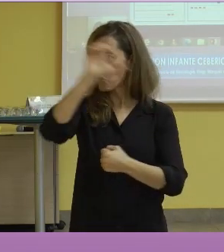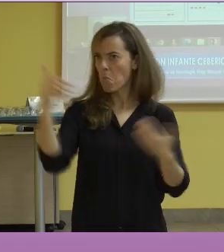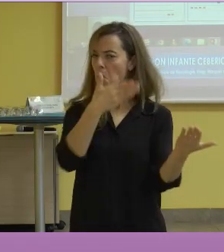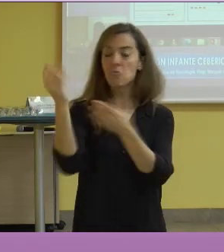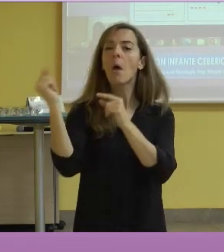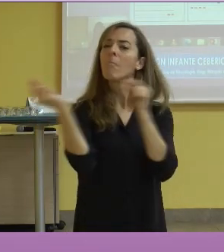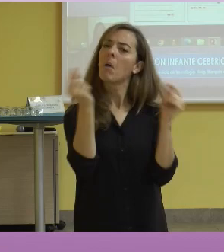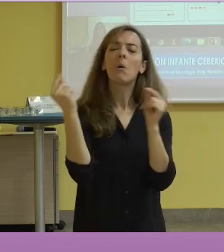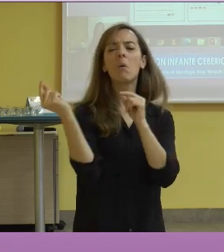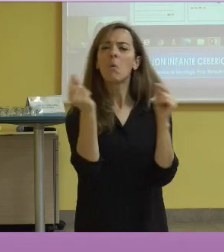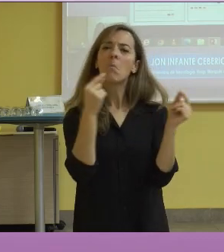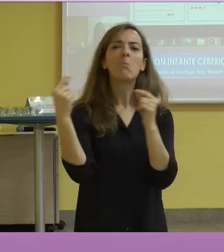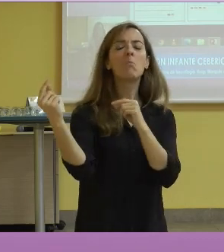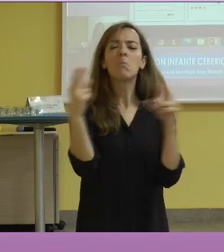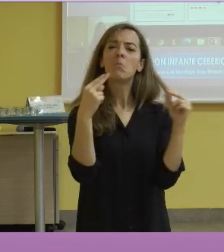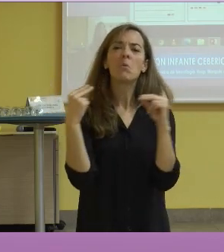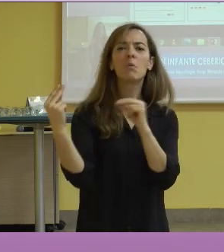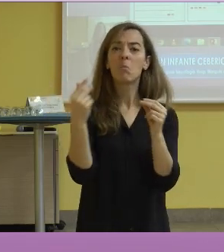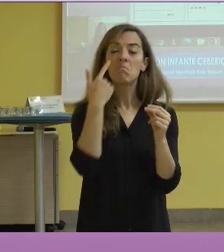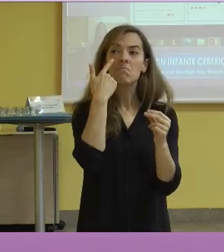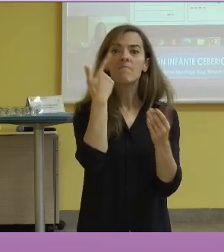bueno, pues el objetivo es, pues eso,